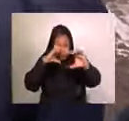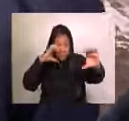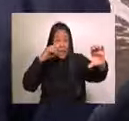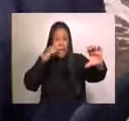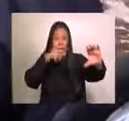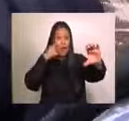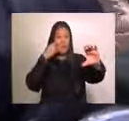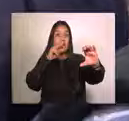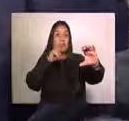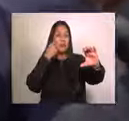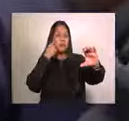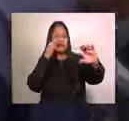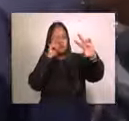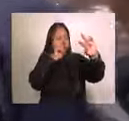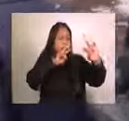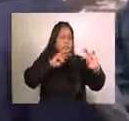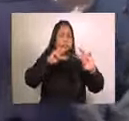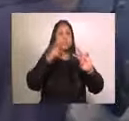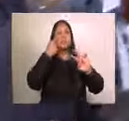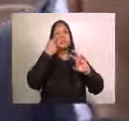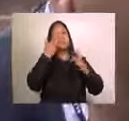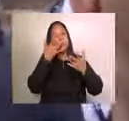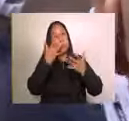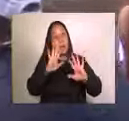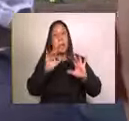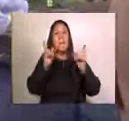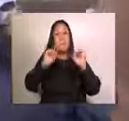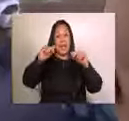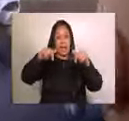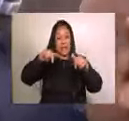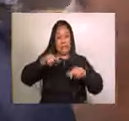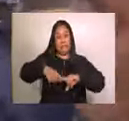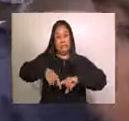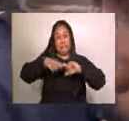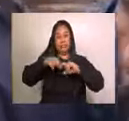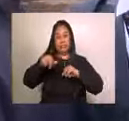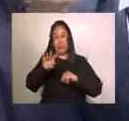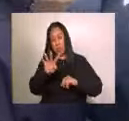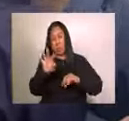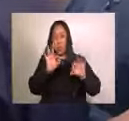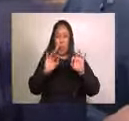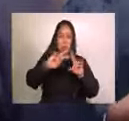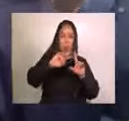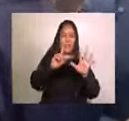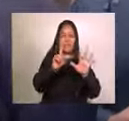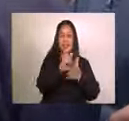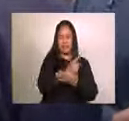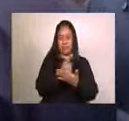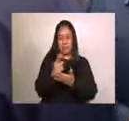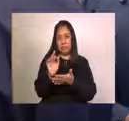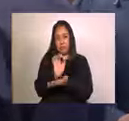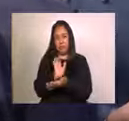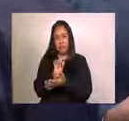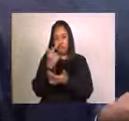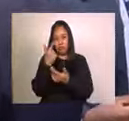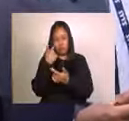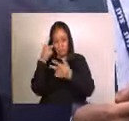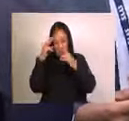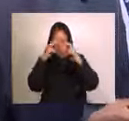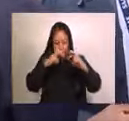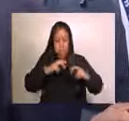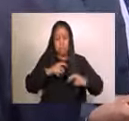estimar el tiempo, pero por el momento de 4 a 6 semanas. Bien. ¿Y habría una forma de